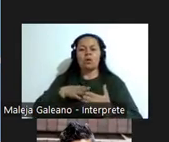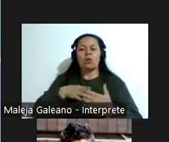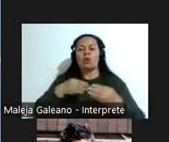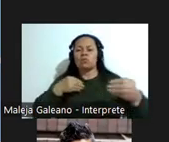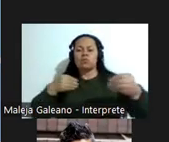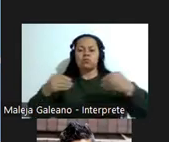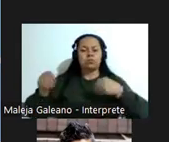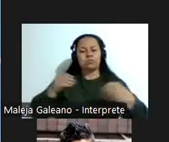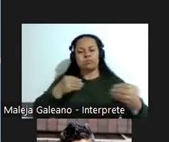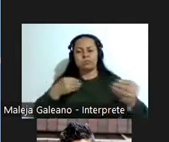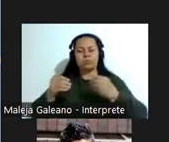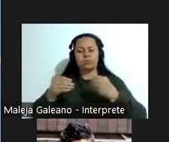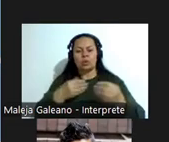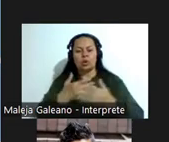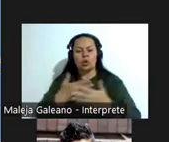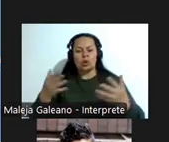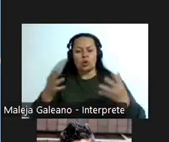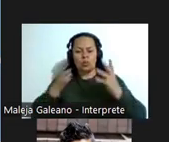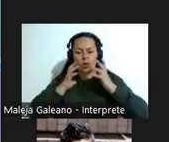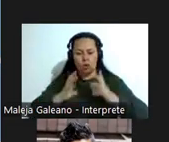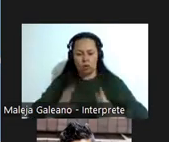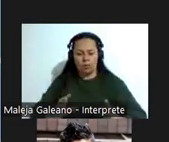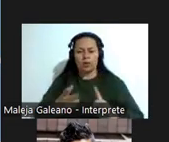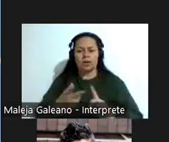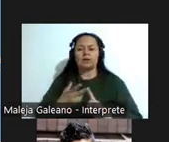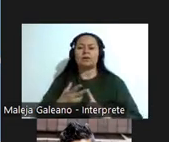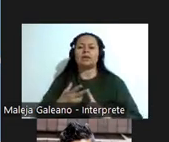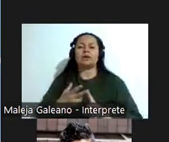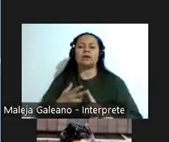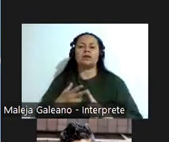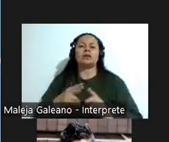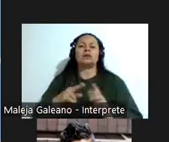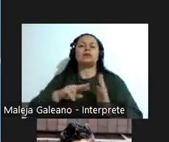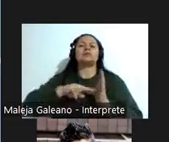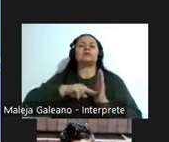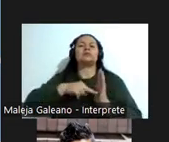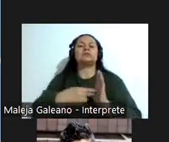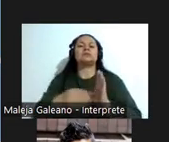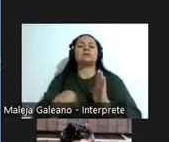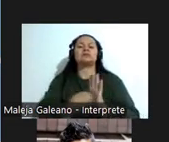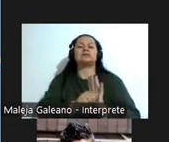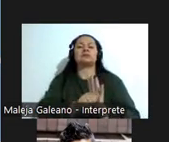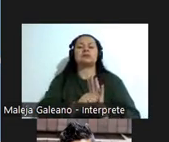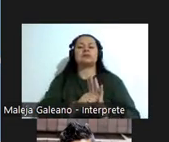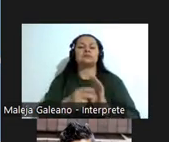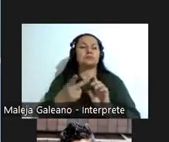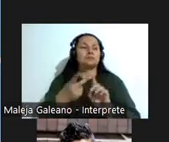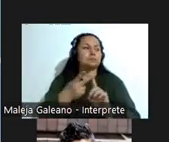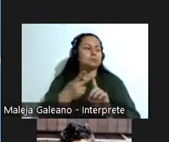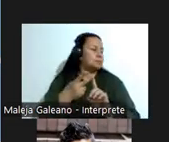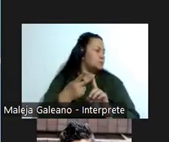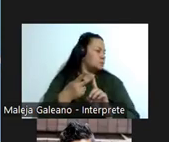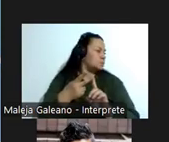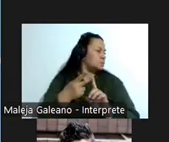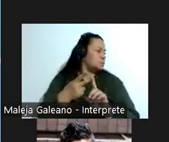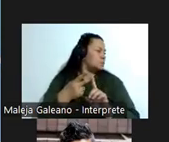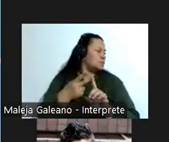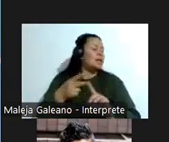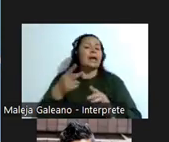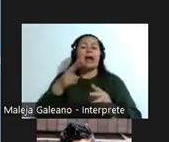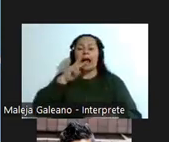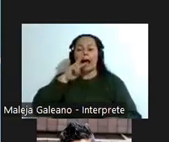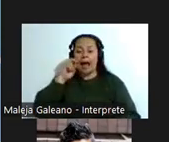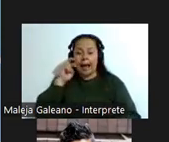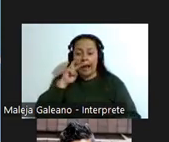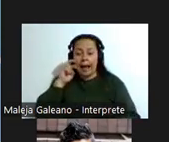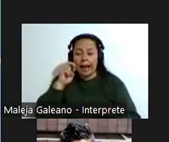la corporalidad simbólica, la corporalidad carne hecha carne,